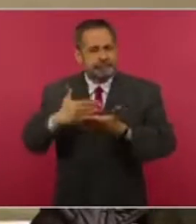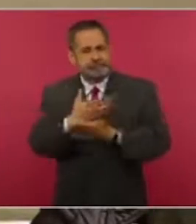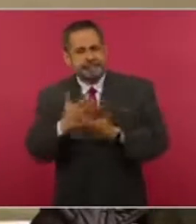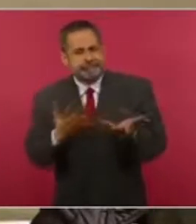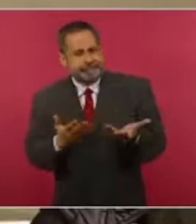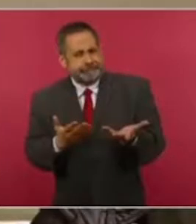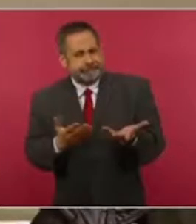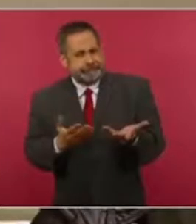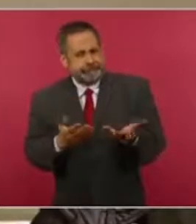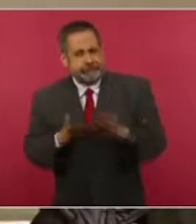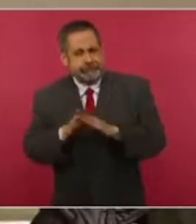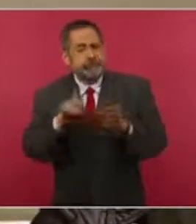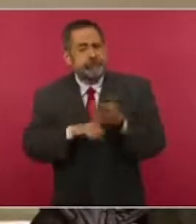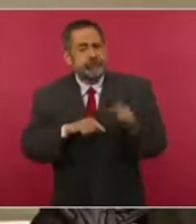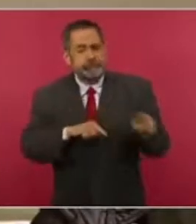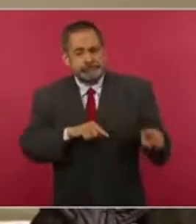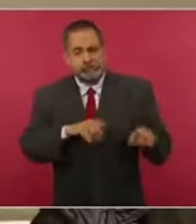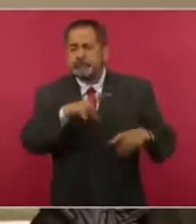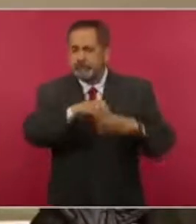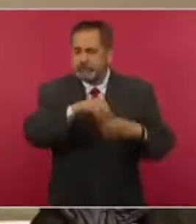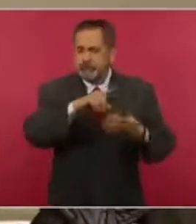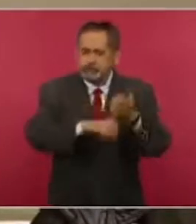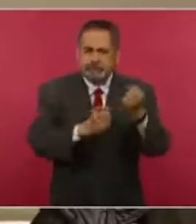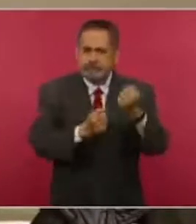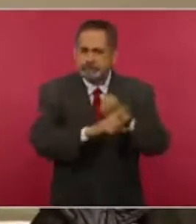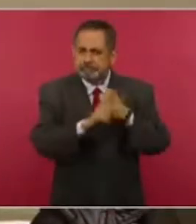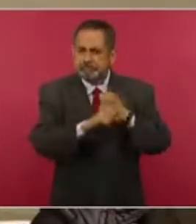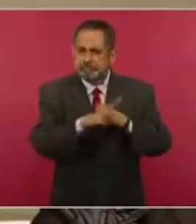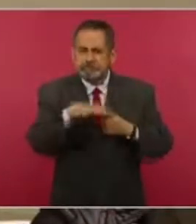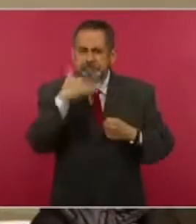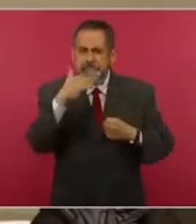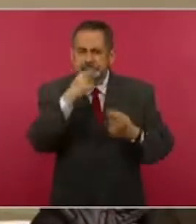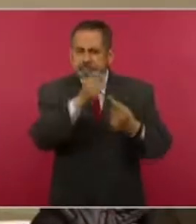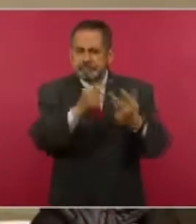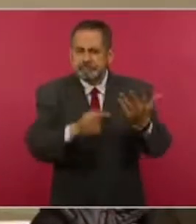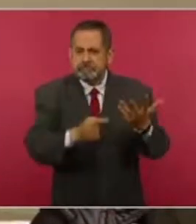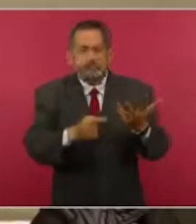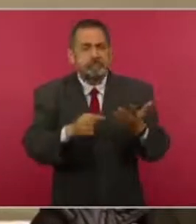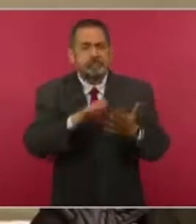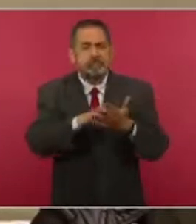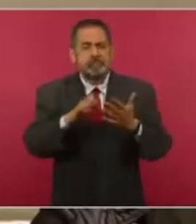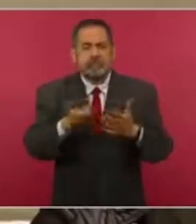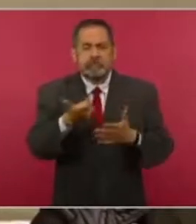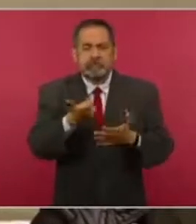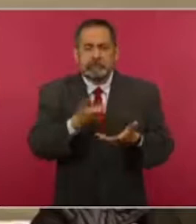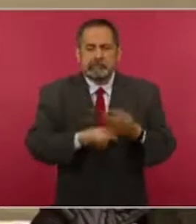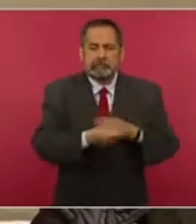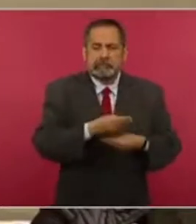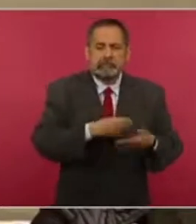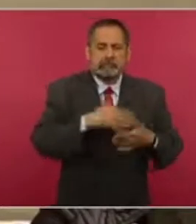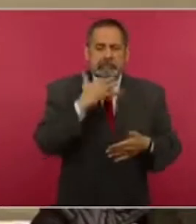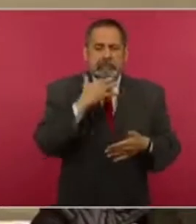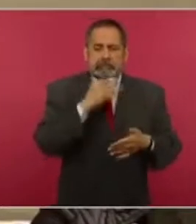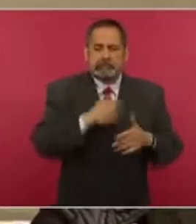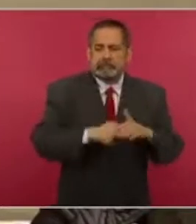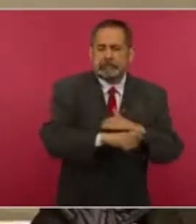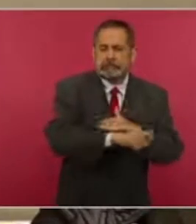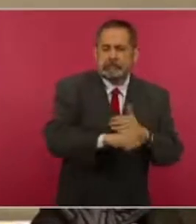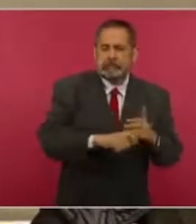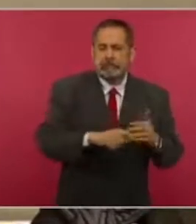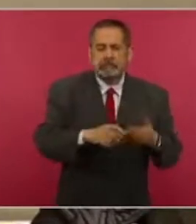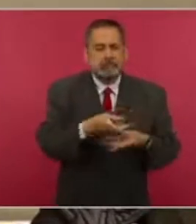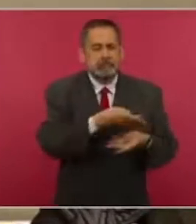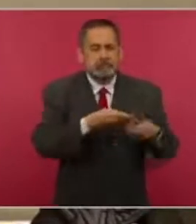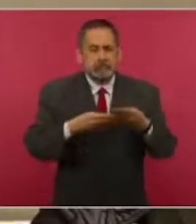al final pues está inmerso en muchas problemáticas, ¿no? Desde el propio lavado de dinero en los clubes de fútbol, que